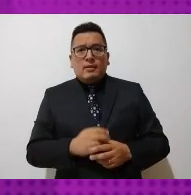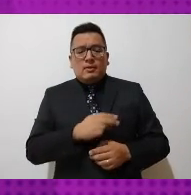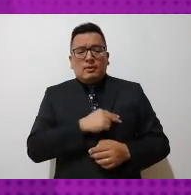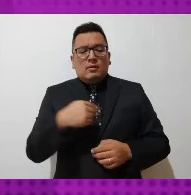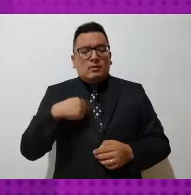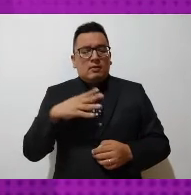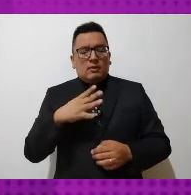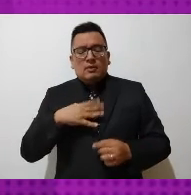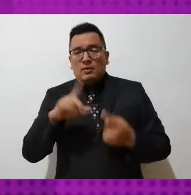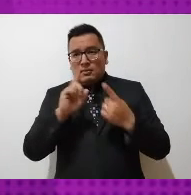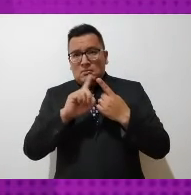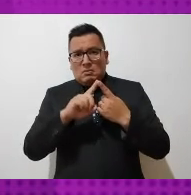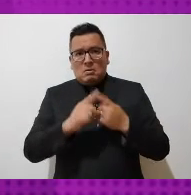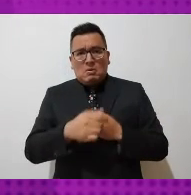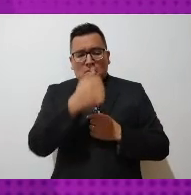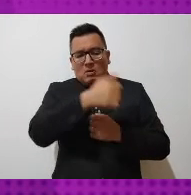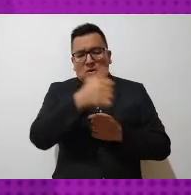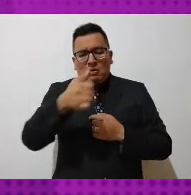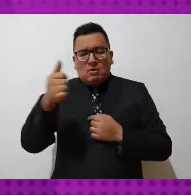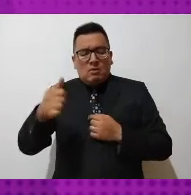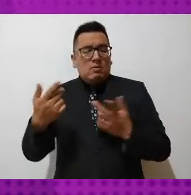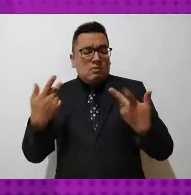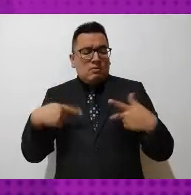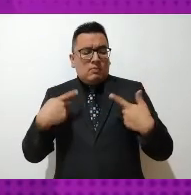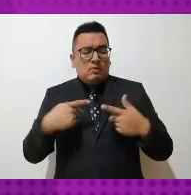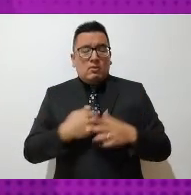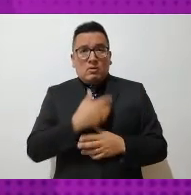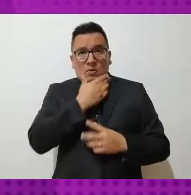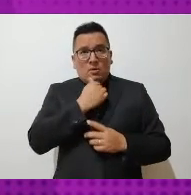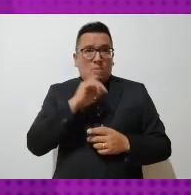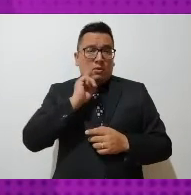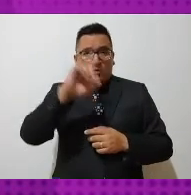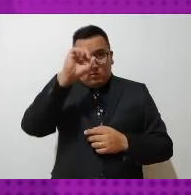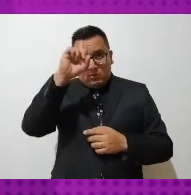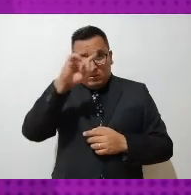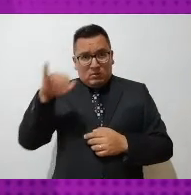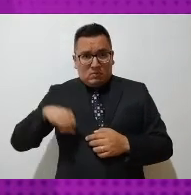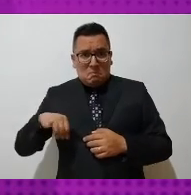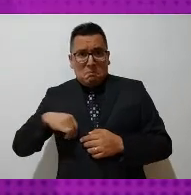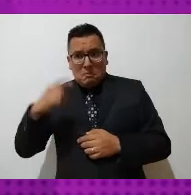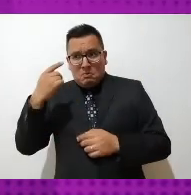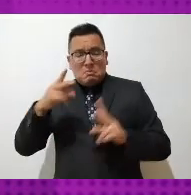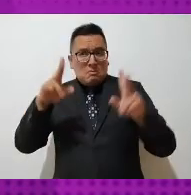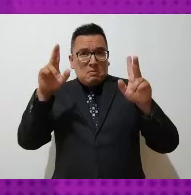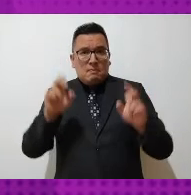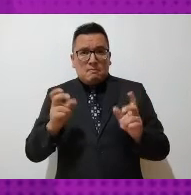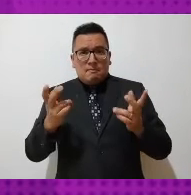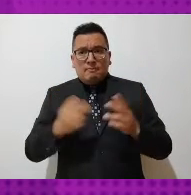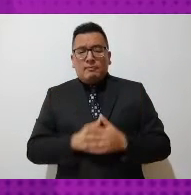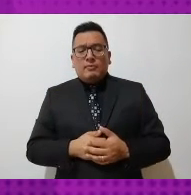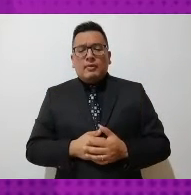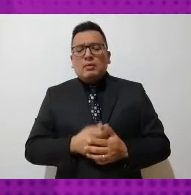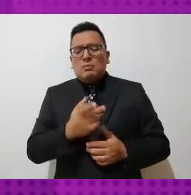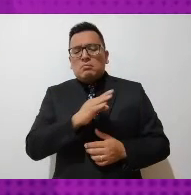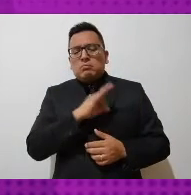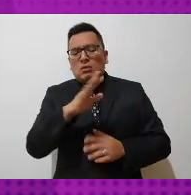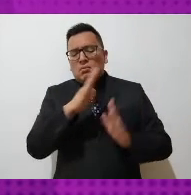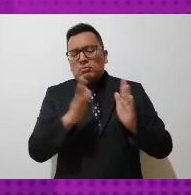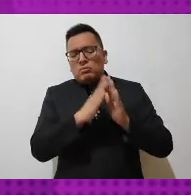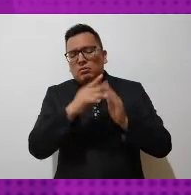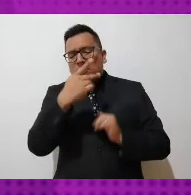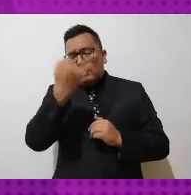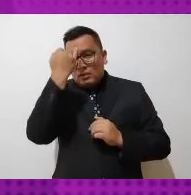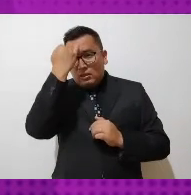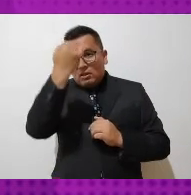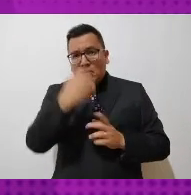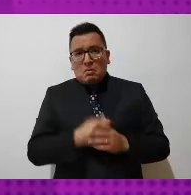en primer lugar que cada uno de los consejeros o consejeras interesados en los temas puedan aportar sus